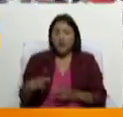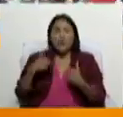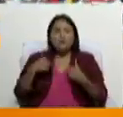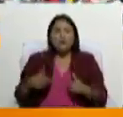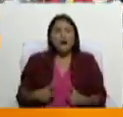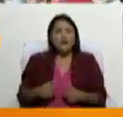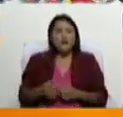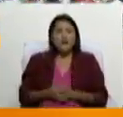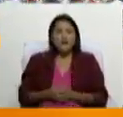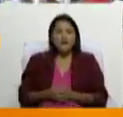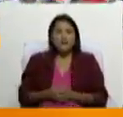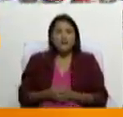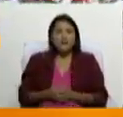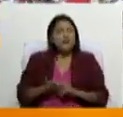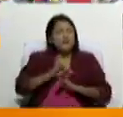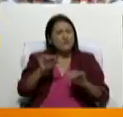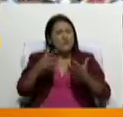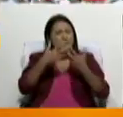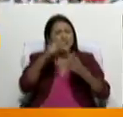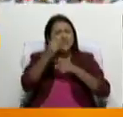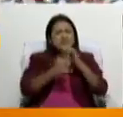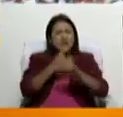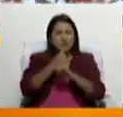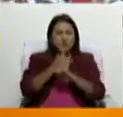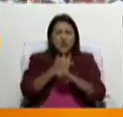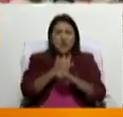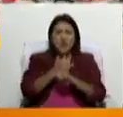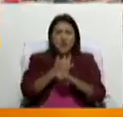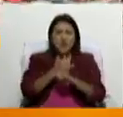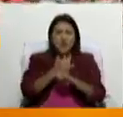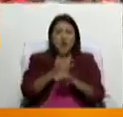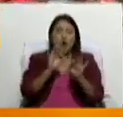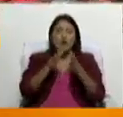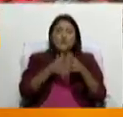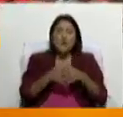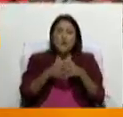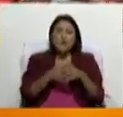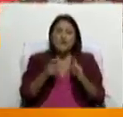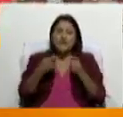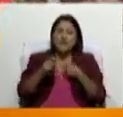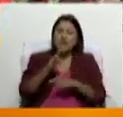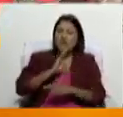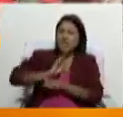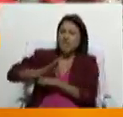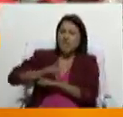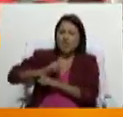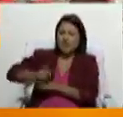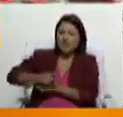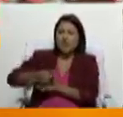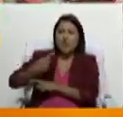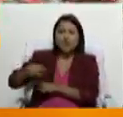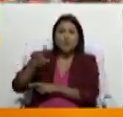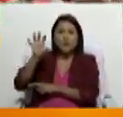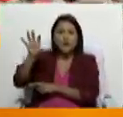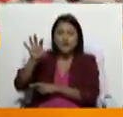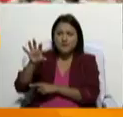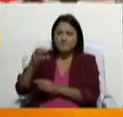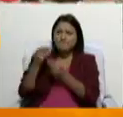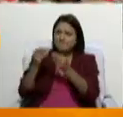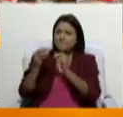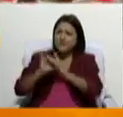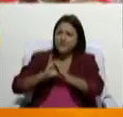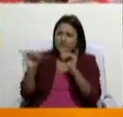cuándo las transnacionales? ¿Hasta cuándo el imperio que trata de imponerse sobre los pueblos del mundo? ¿Hasta